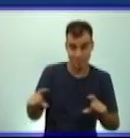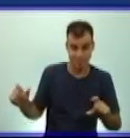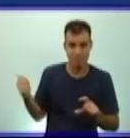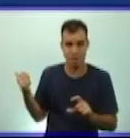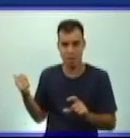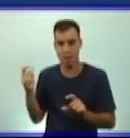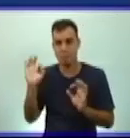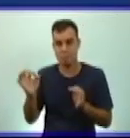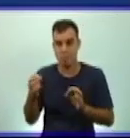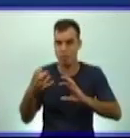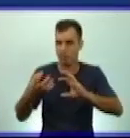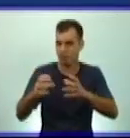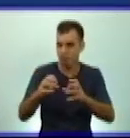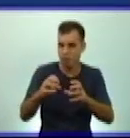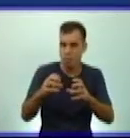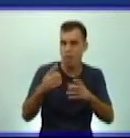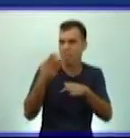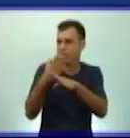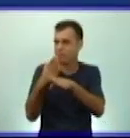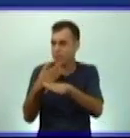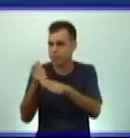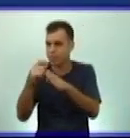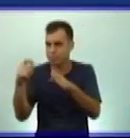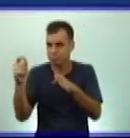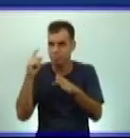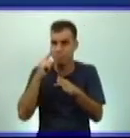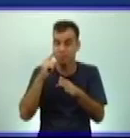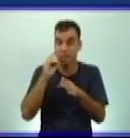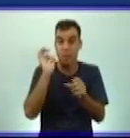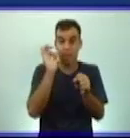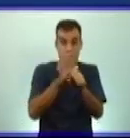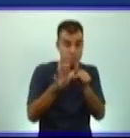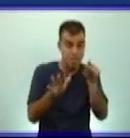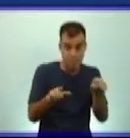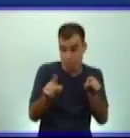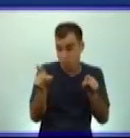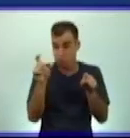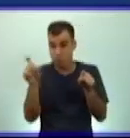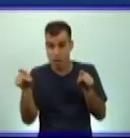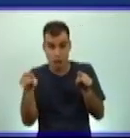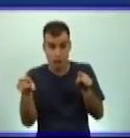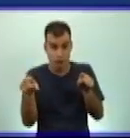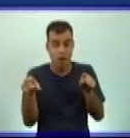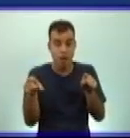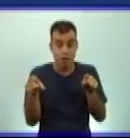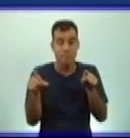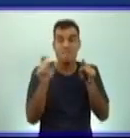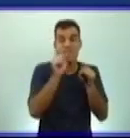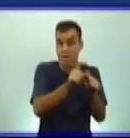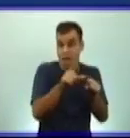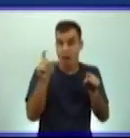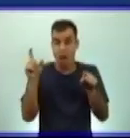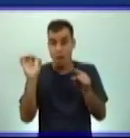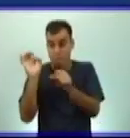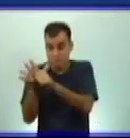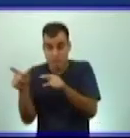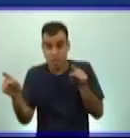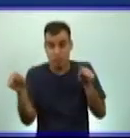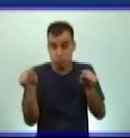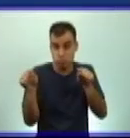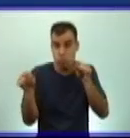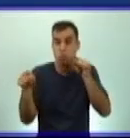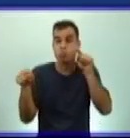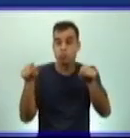cómo escribirse: posición angular final menos posición angular inicial entre el tiempo final menos tiempo inicial, por supuesto tomando la